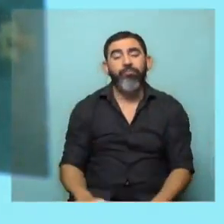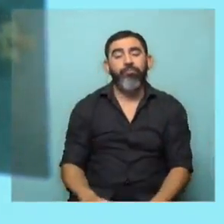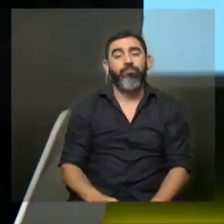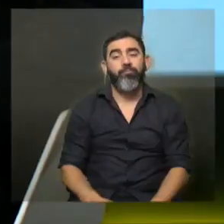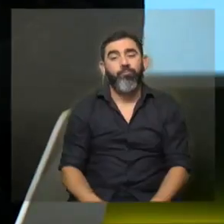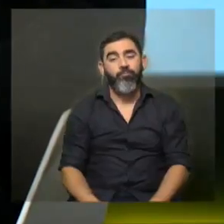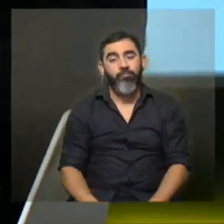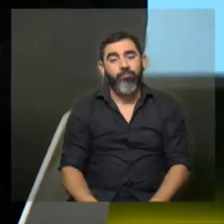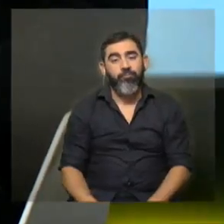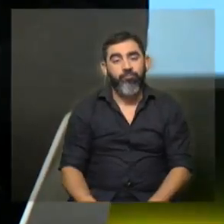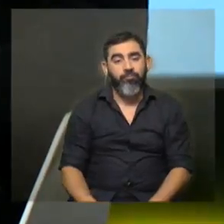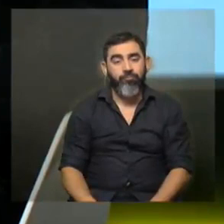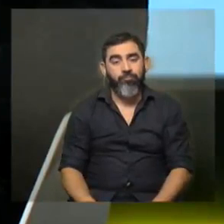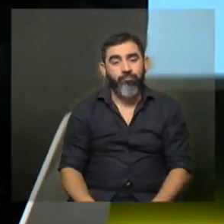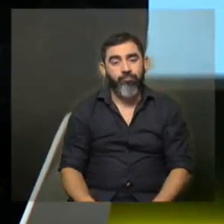está, los